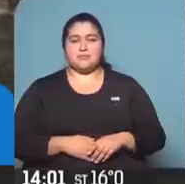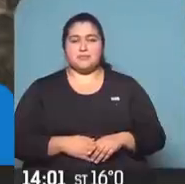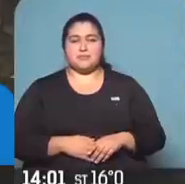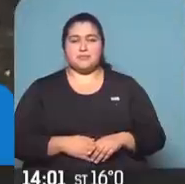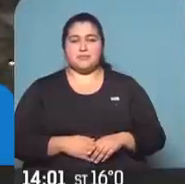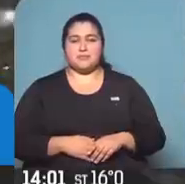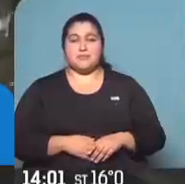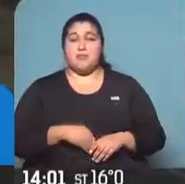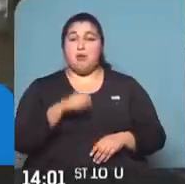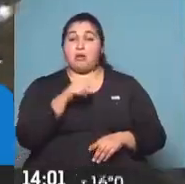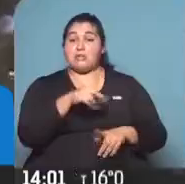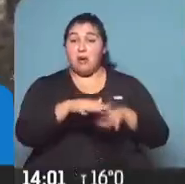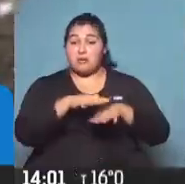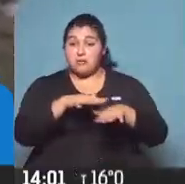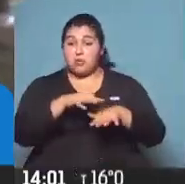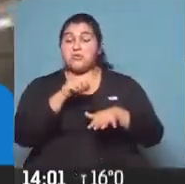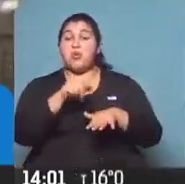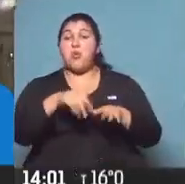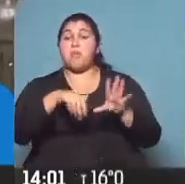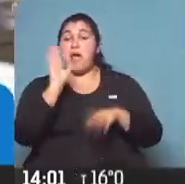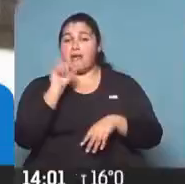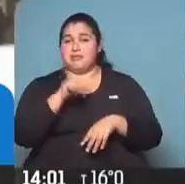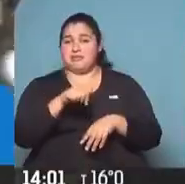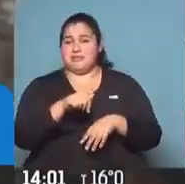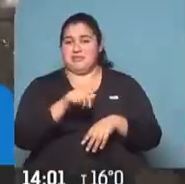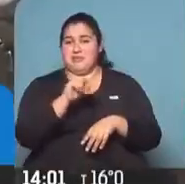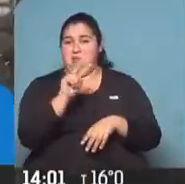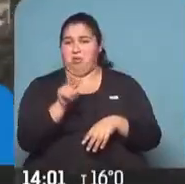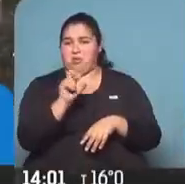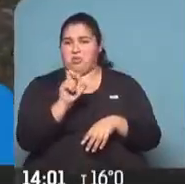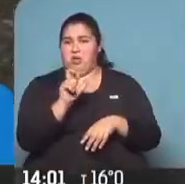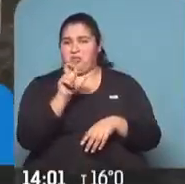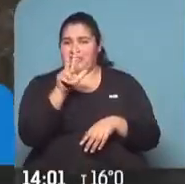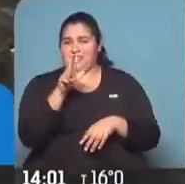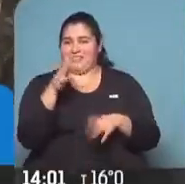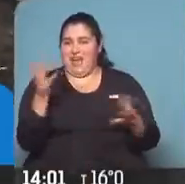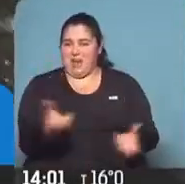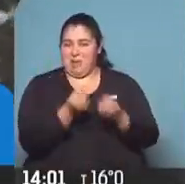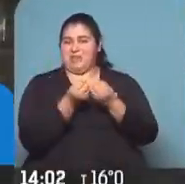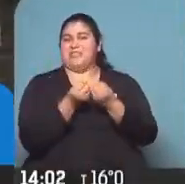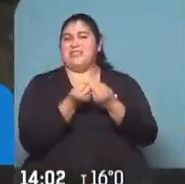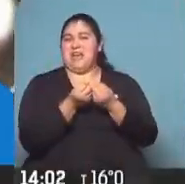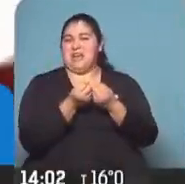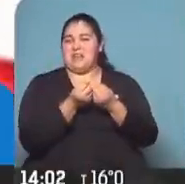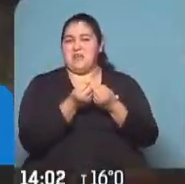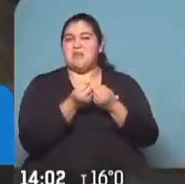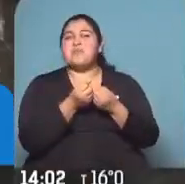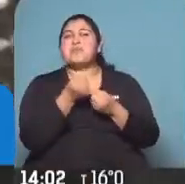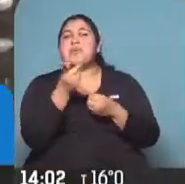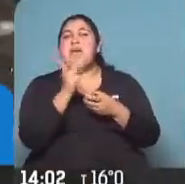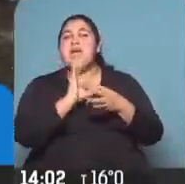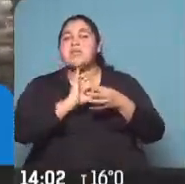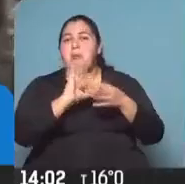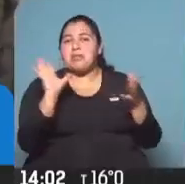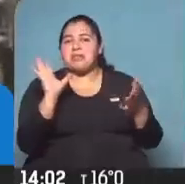en este sentido tercer aniversario del día de la declaración de la independencia